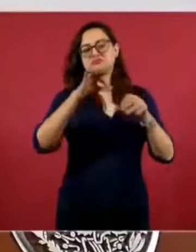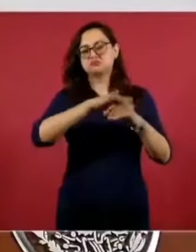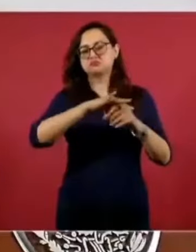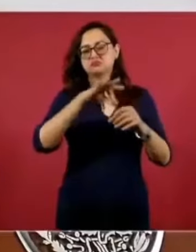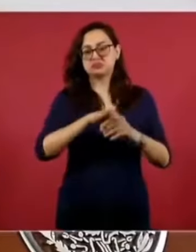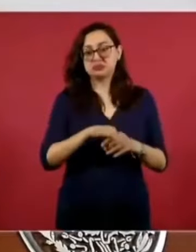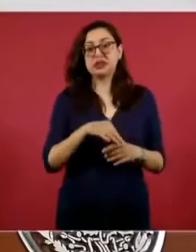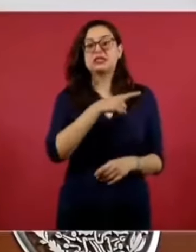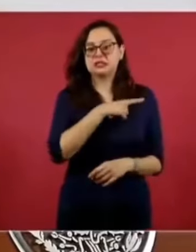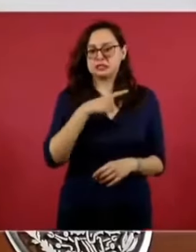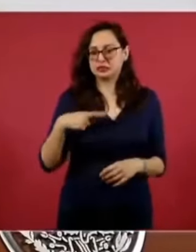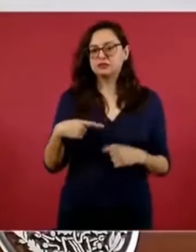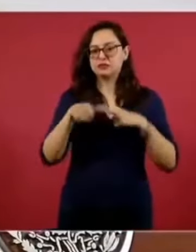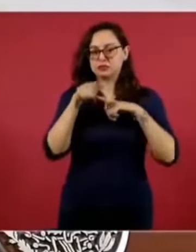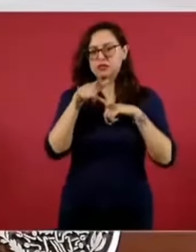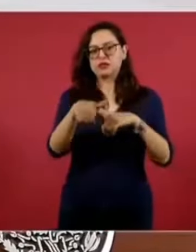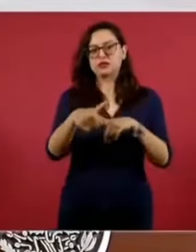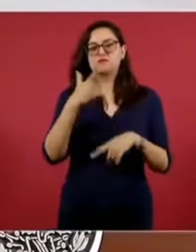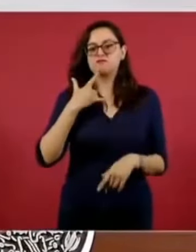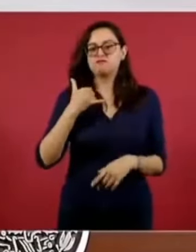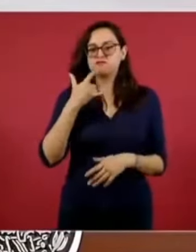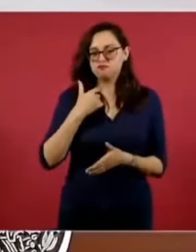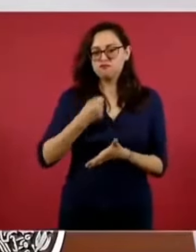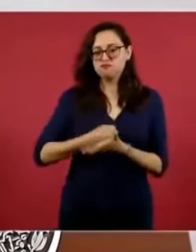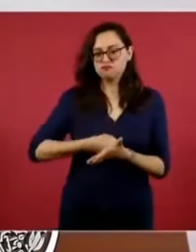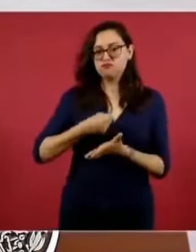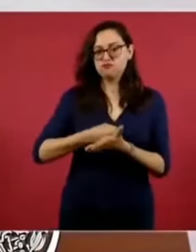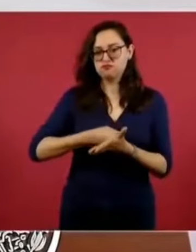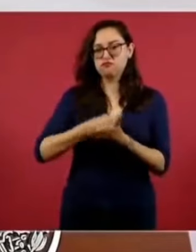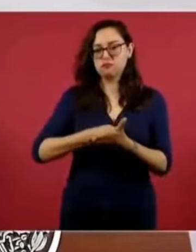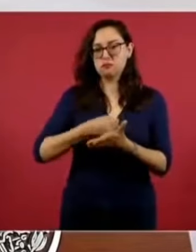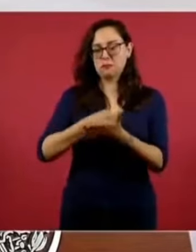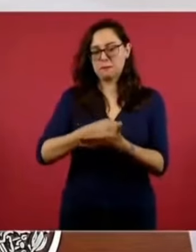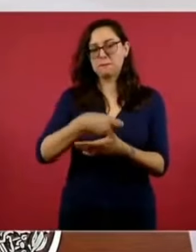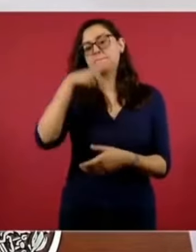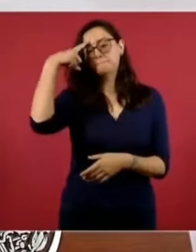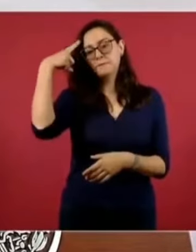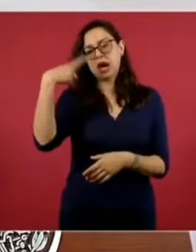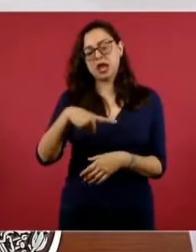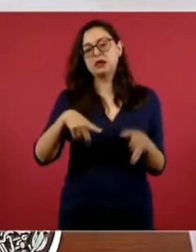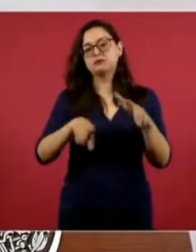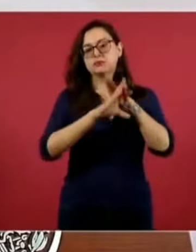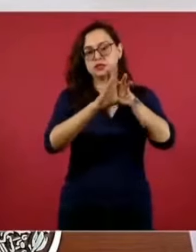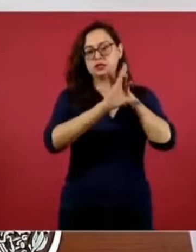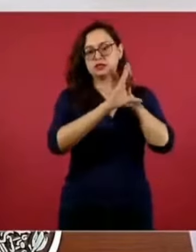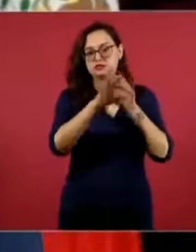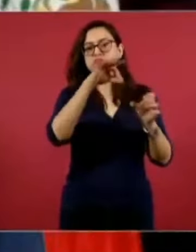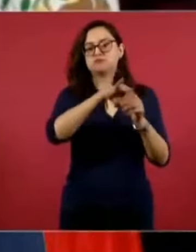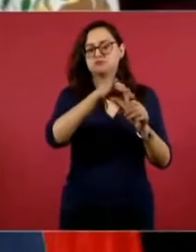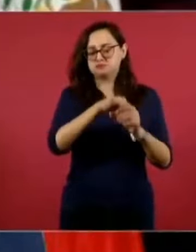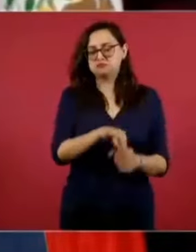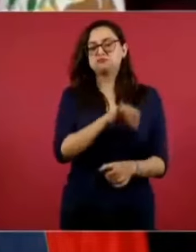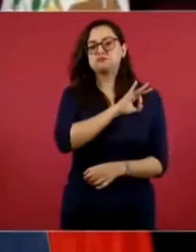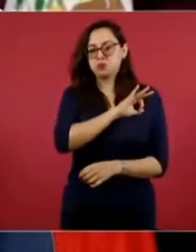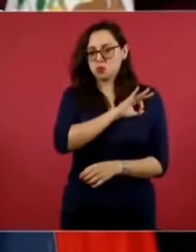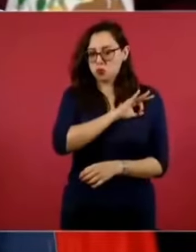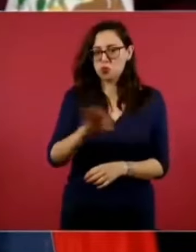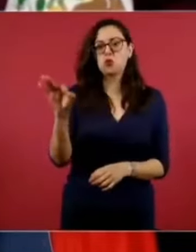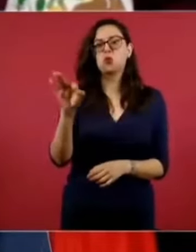que continuar luchando para que nuestros paisanos puedan votar